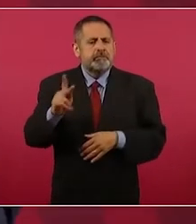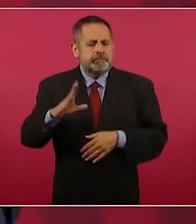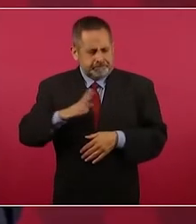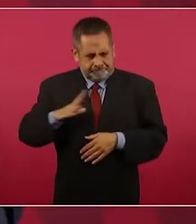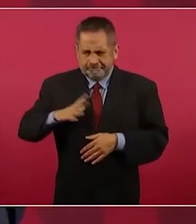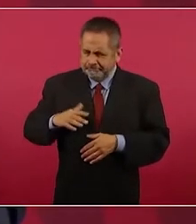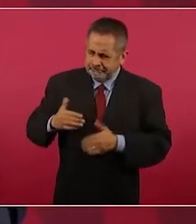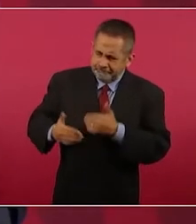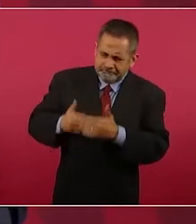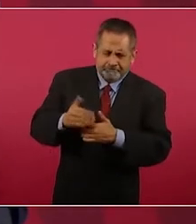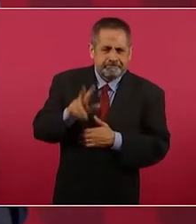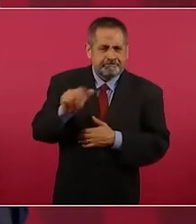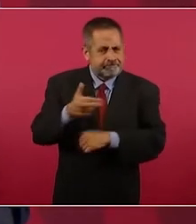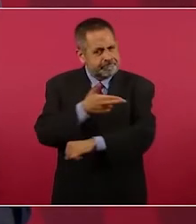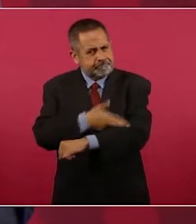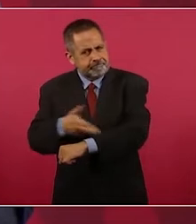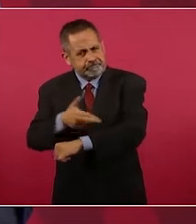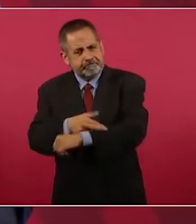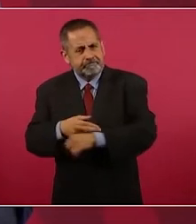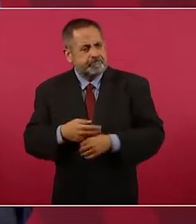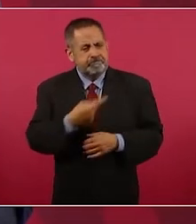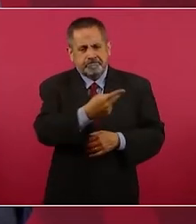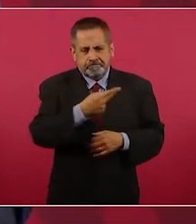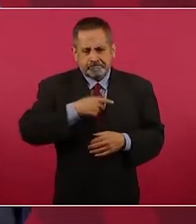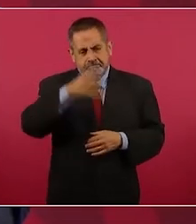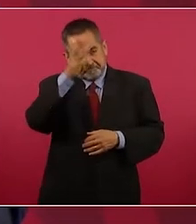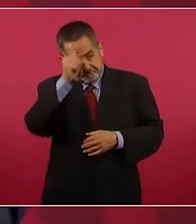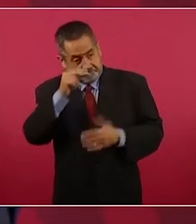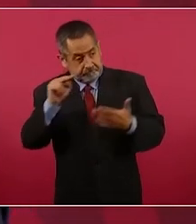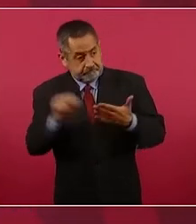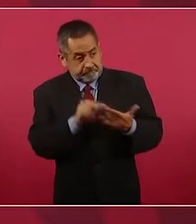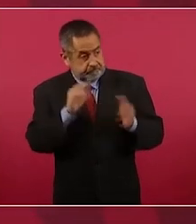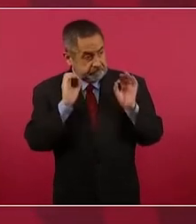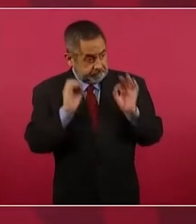Pero tenemos acuerdos